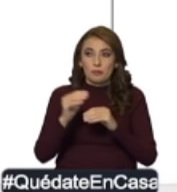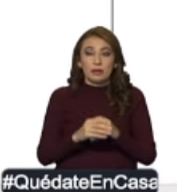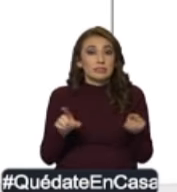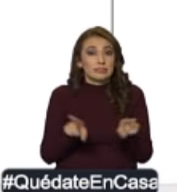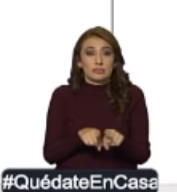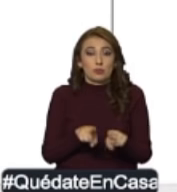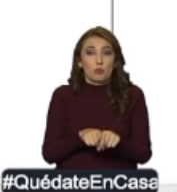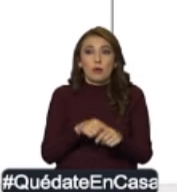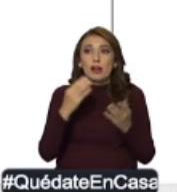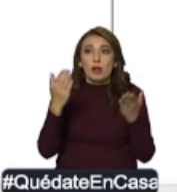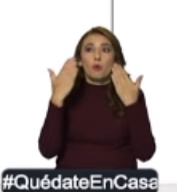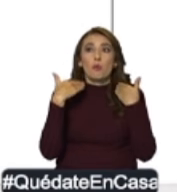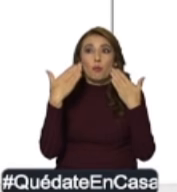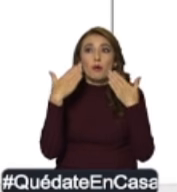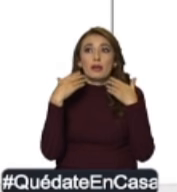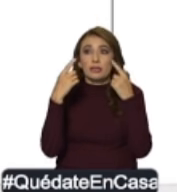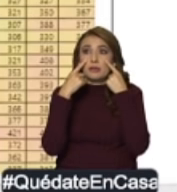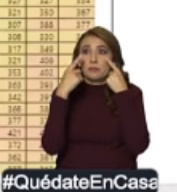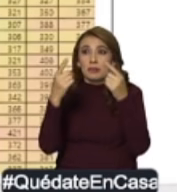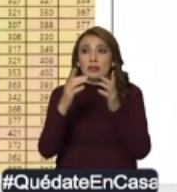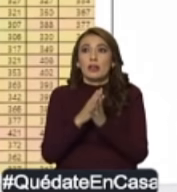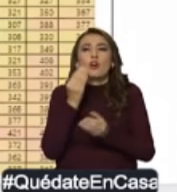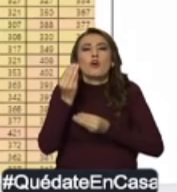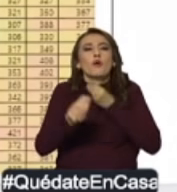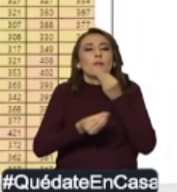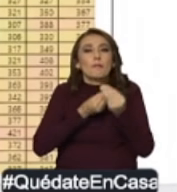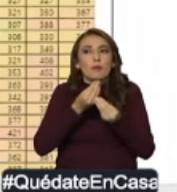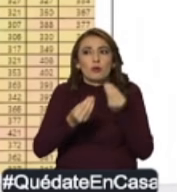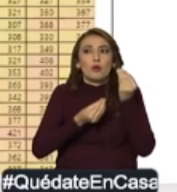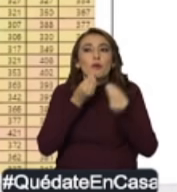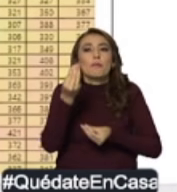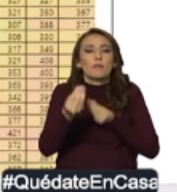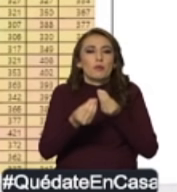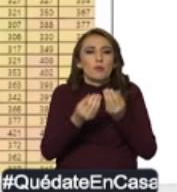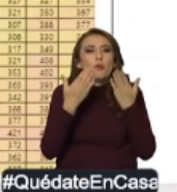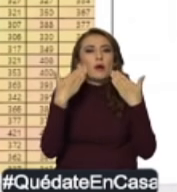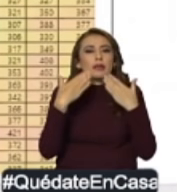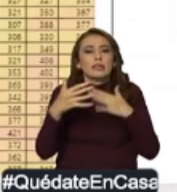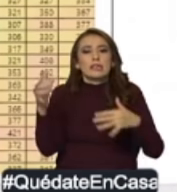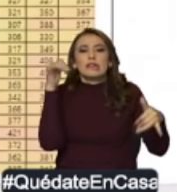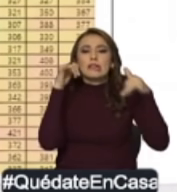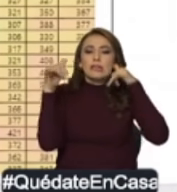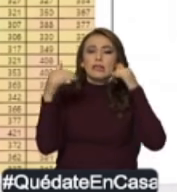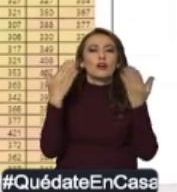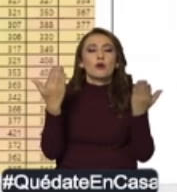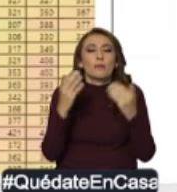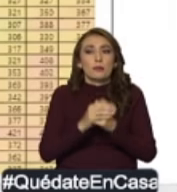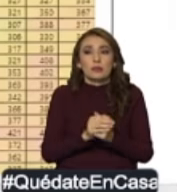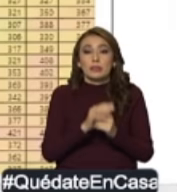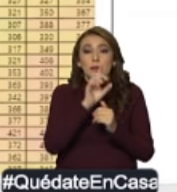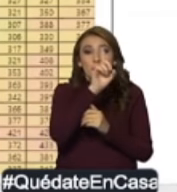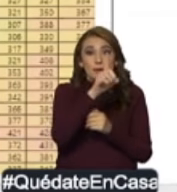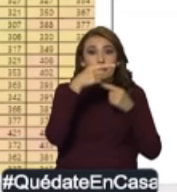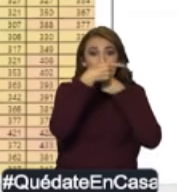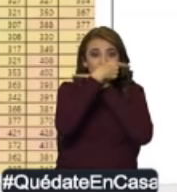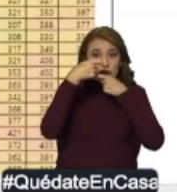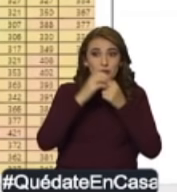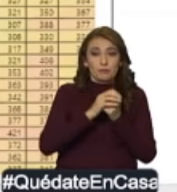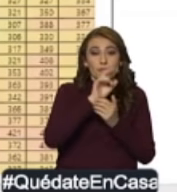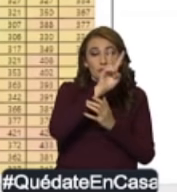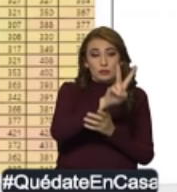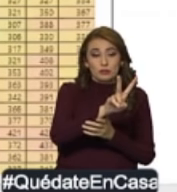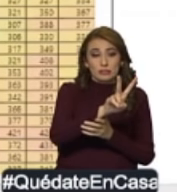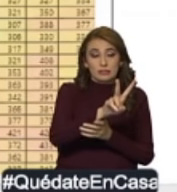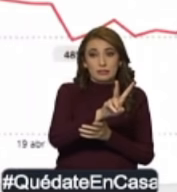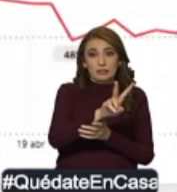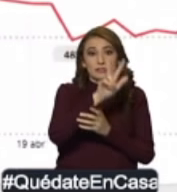tenemos distribuido por parroquias, pero vamos a ver el comportamiento de la curva. Guayaquil, iniciamos el 1 de marzo con